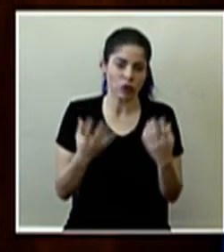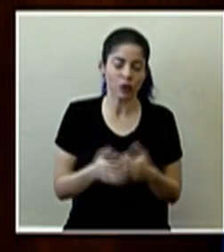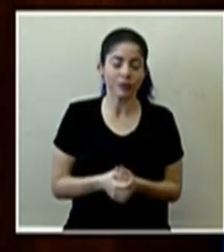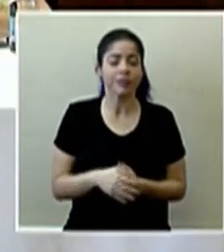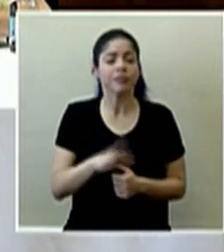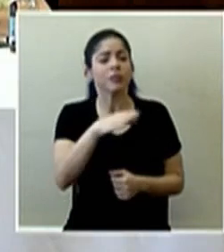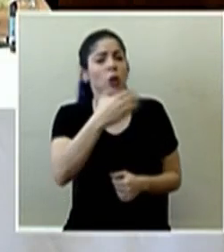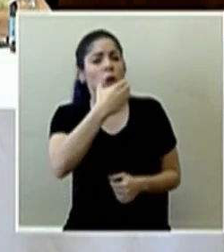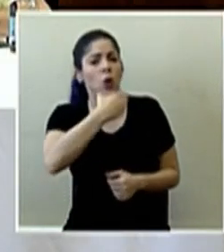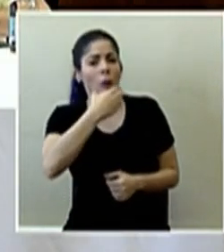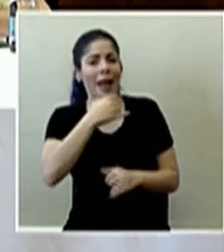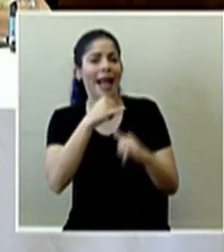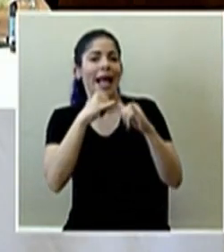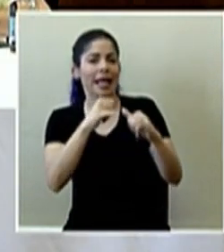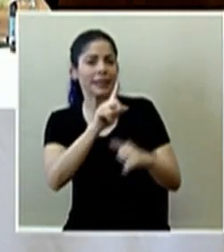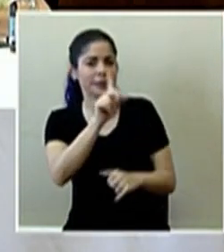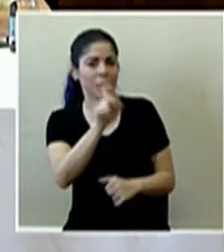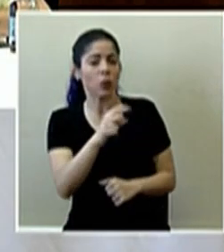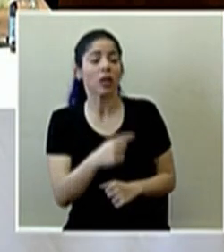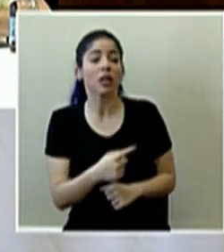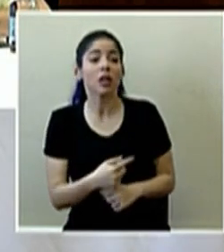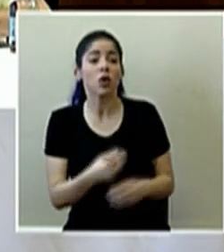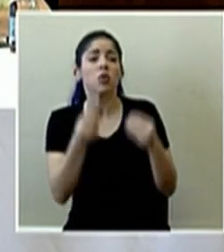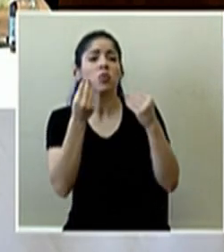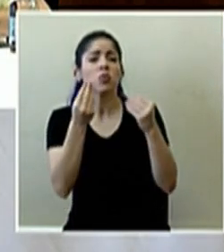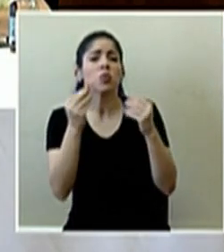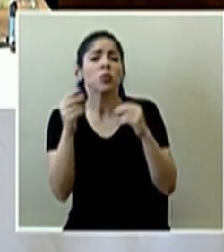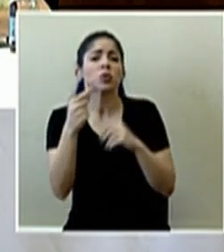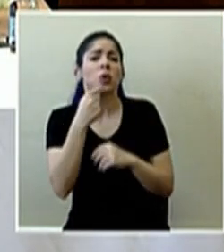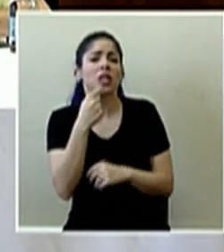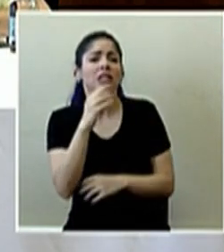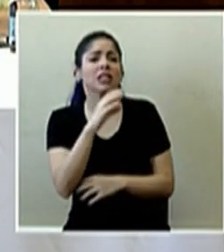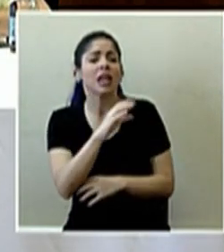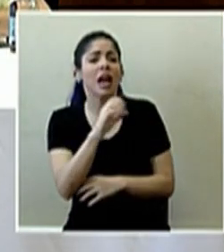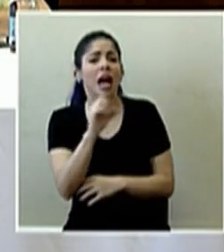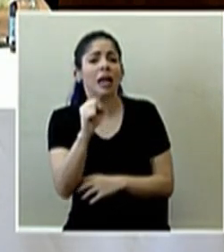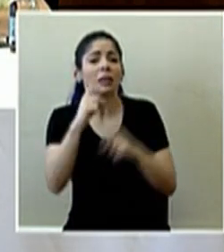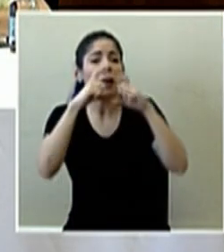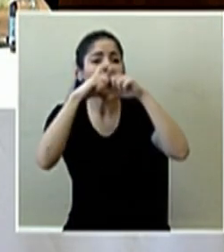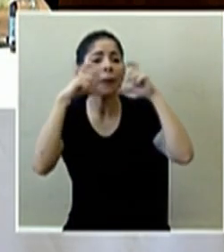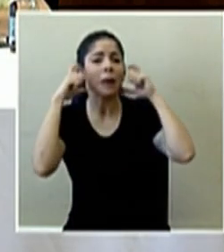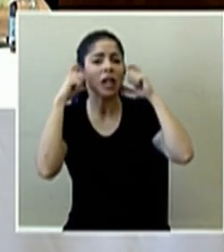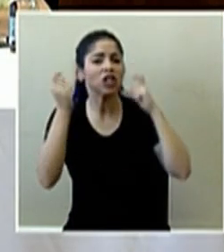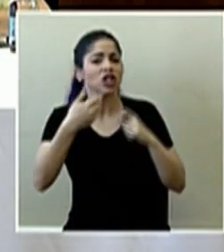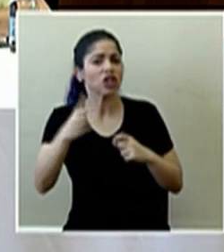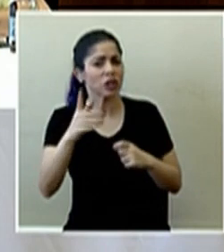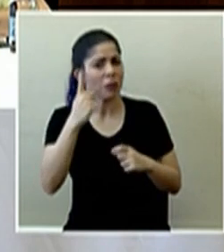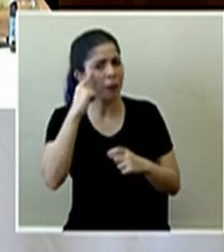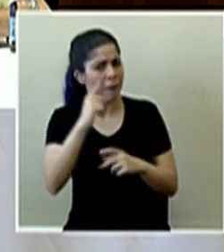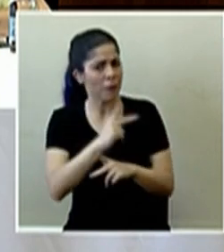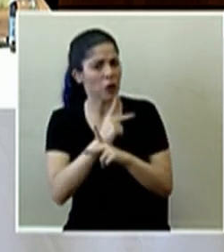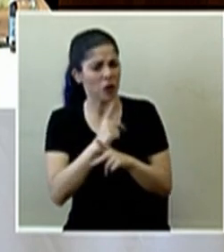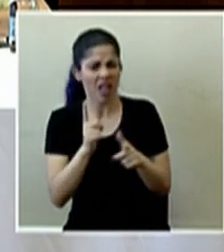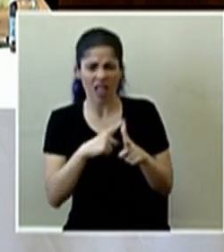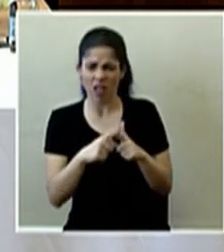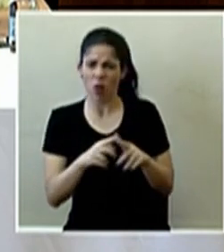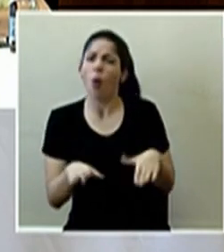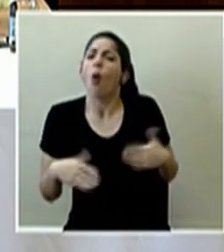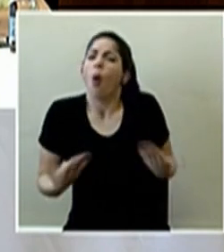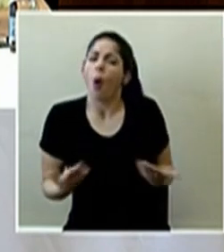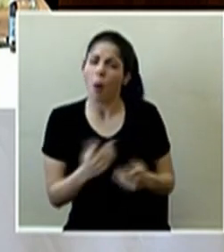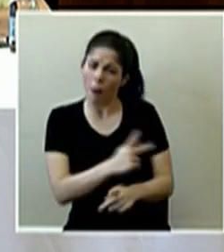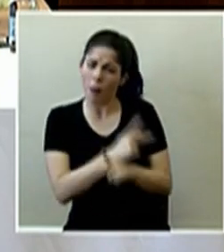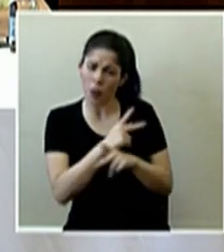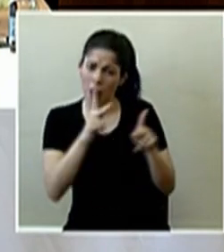Don Román, siempre la Extra nos consulta. Muchos han dicho en la caja que las mascarillas no sirven para proteger. Entonces, ¿cómo están protegiendo